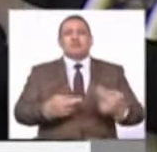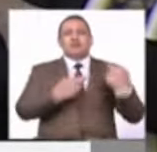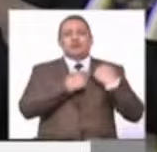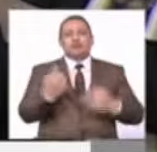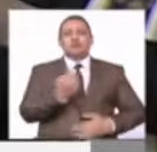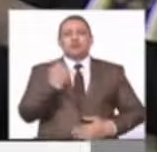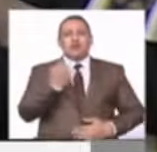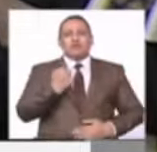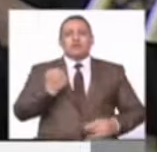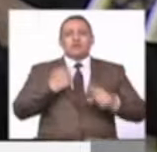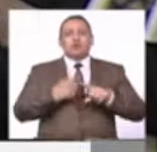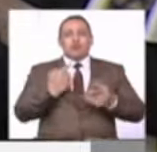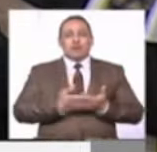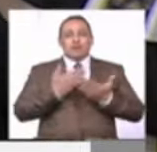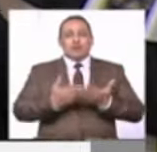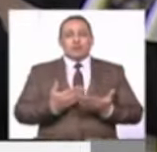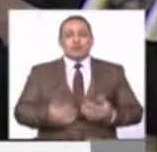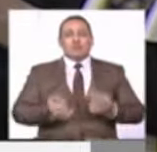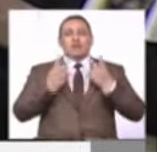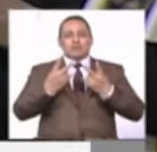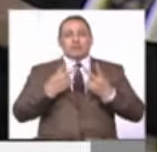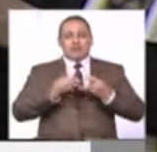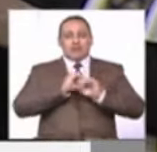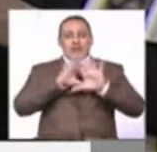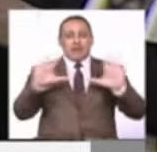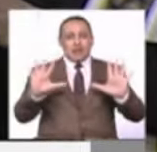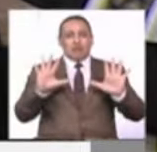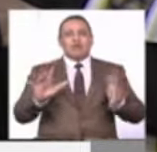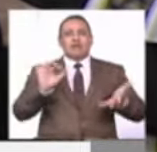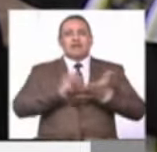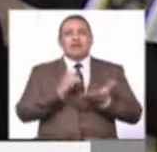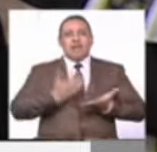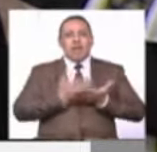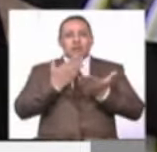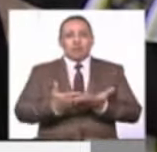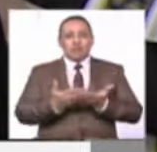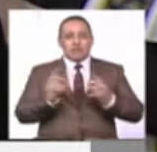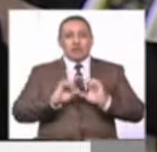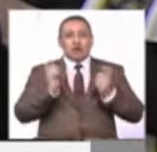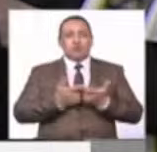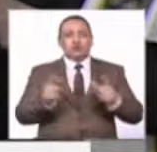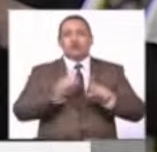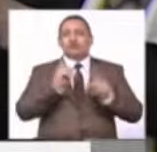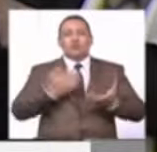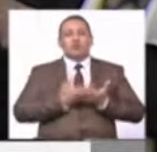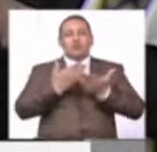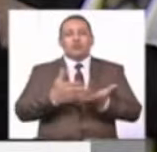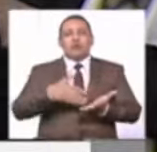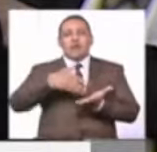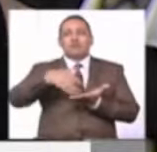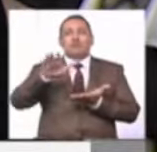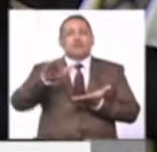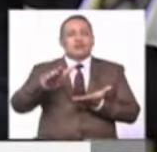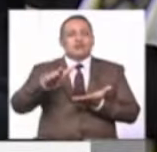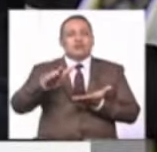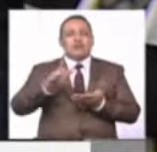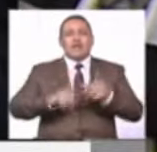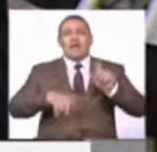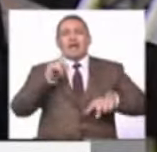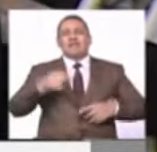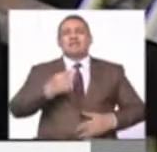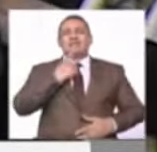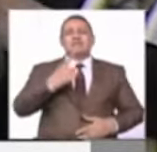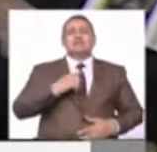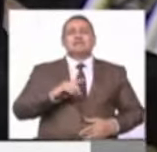simplemente por el hecho contundente de que la propuesta de la comisión no propone que se le destituya alguien podrá